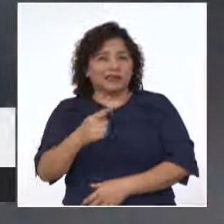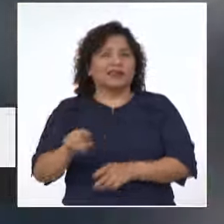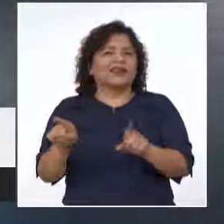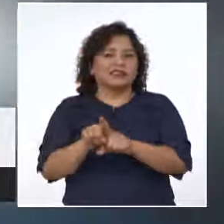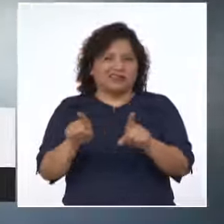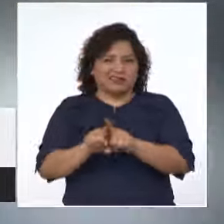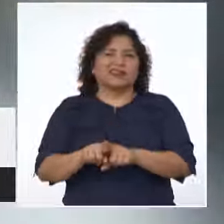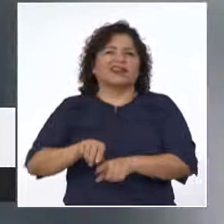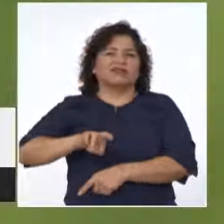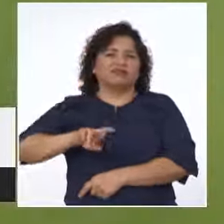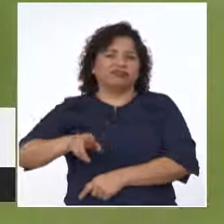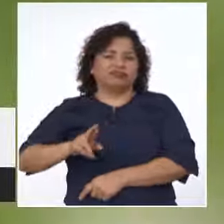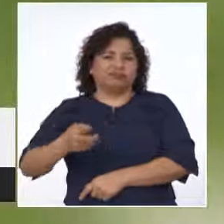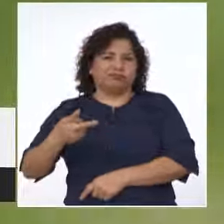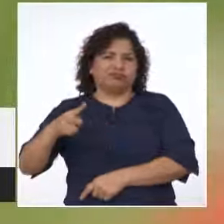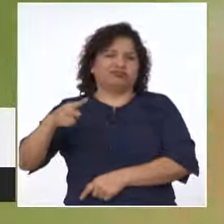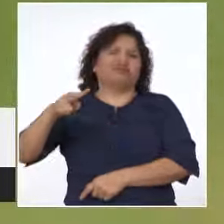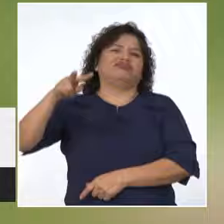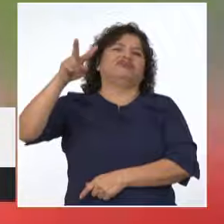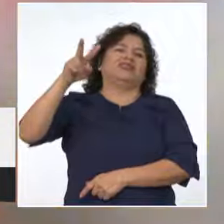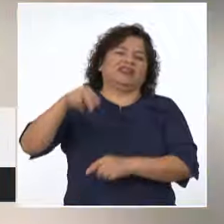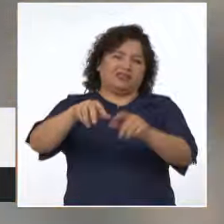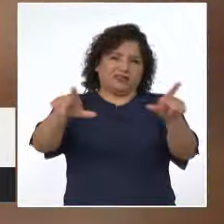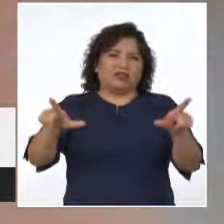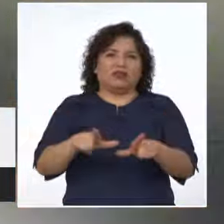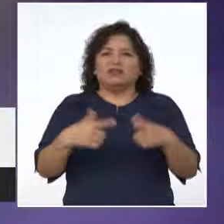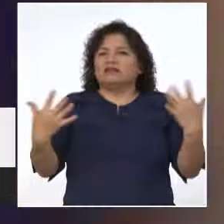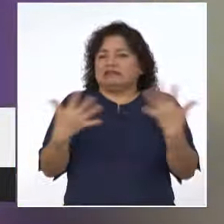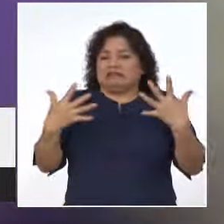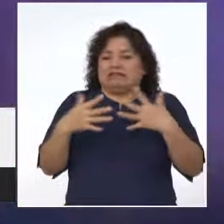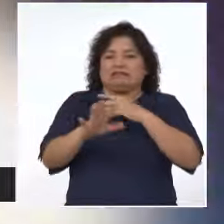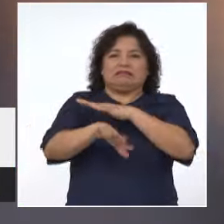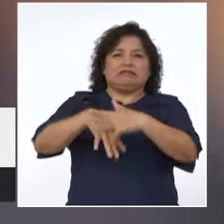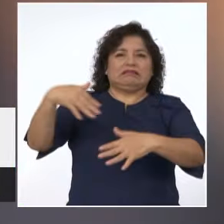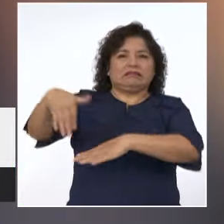continúa incrementando en el sector y temen salir a las calles.